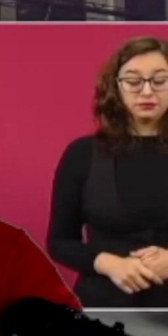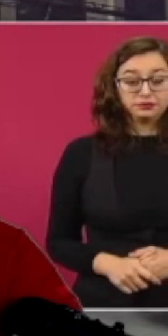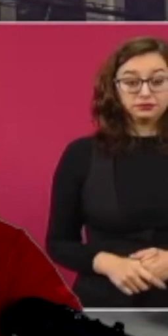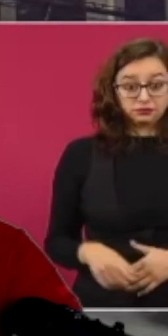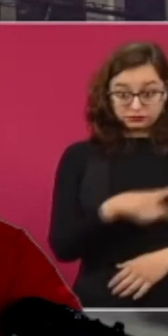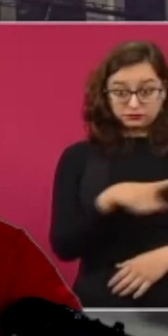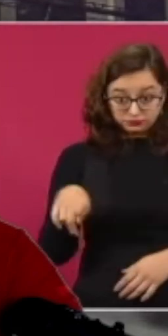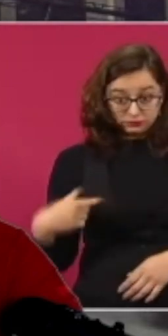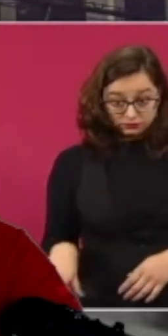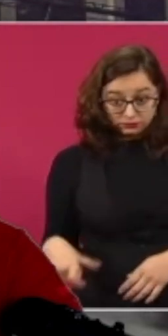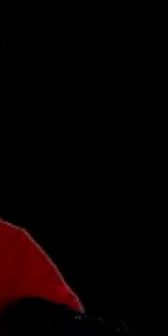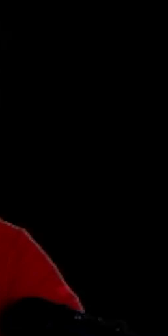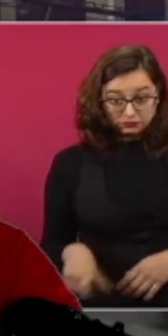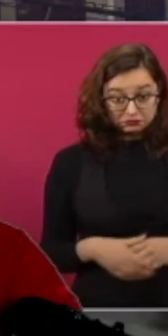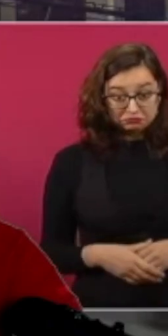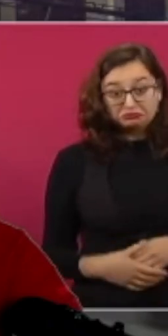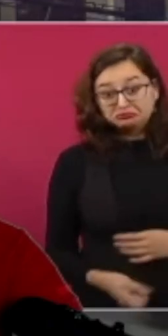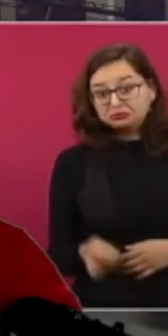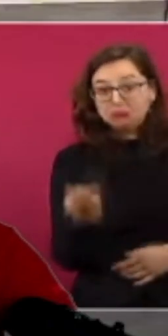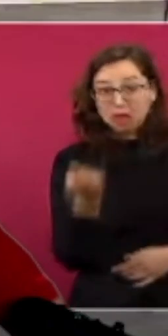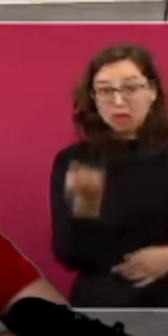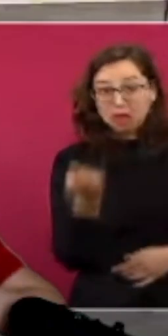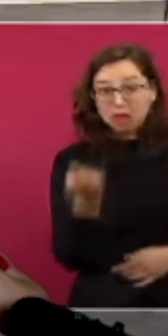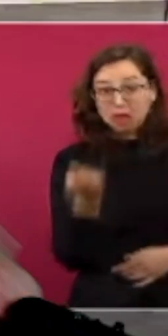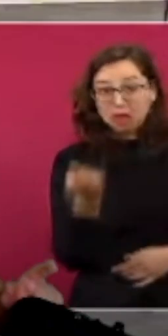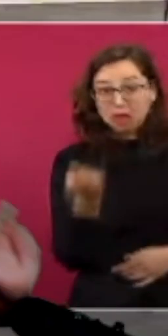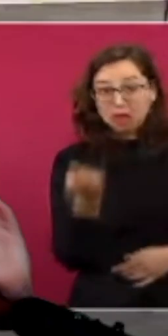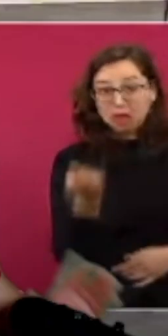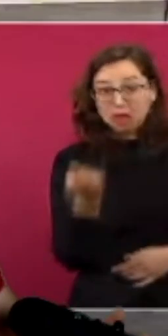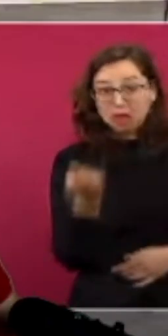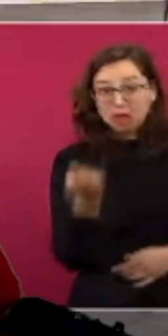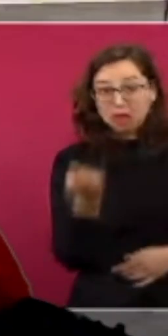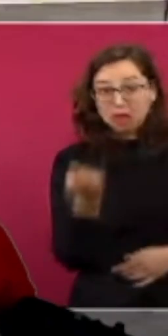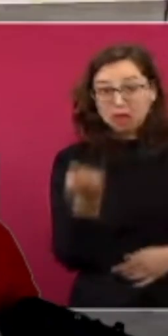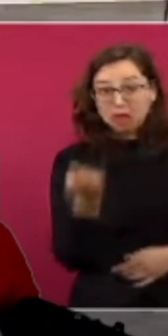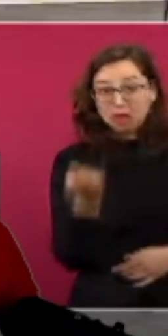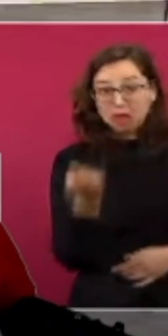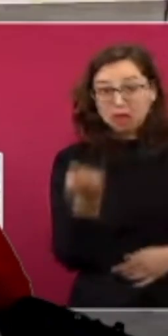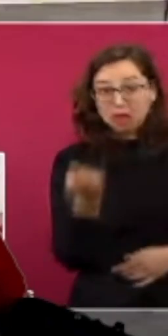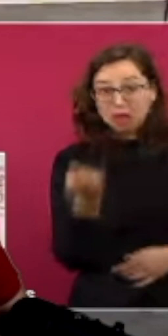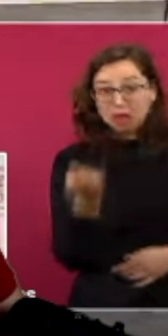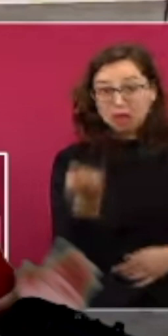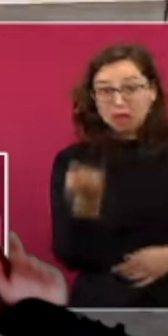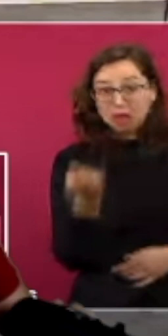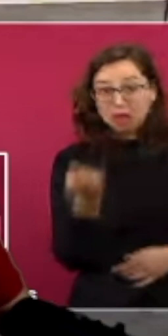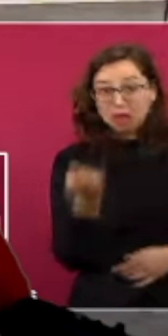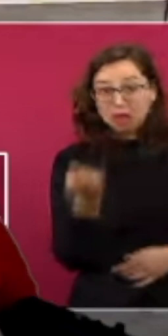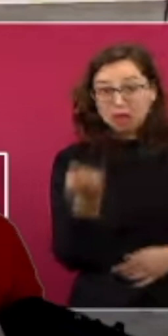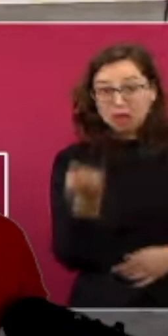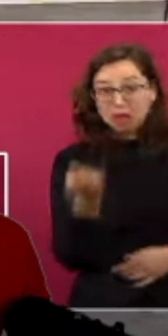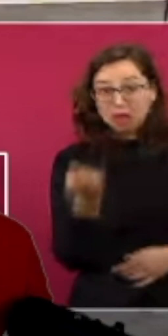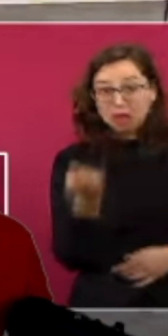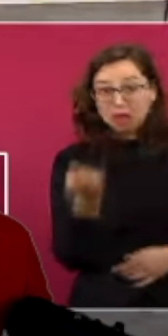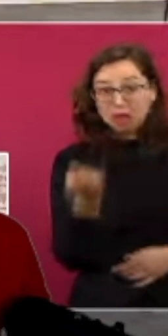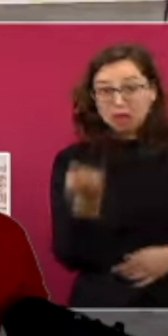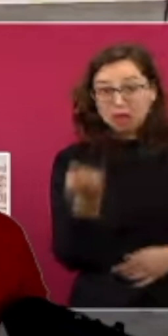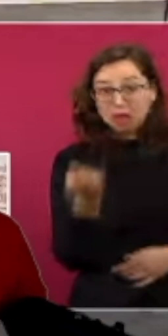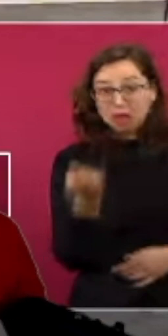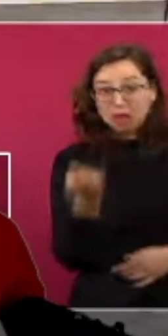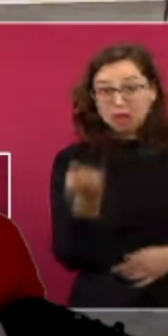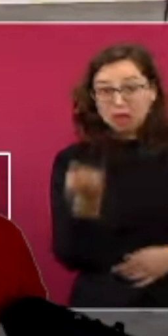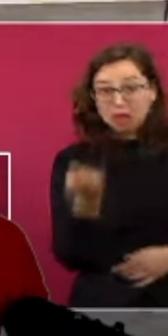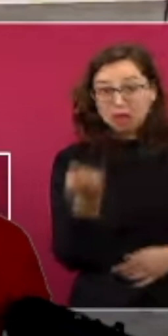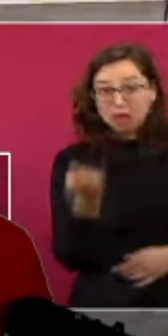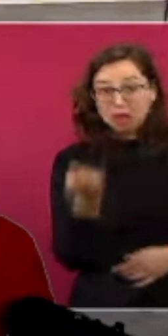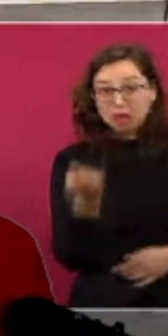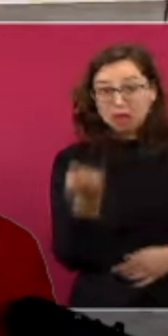Les pagan bien a 1, a 2, a 3. Pues ahí está, familia, aparte de lo que dijo el presidente Andrés Manuel López Obrador, a mí me da muchísimo gusto, y